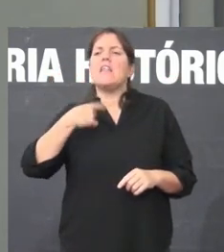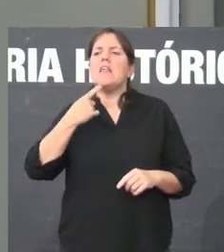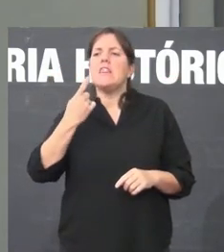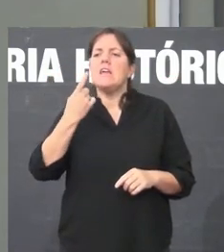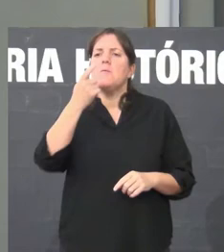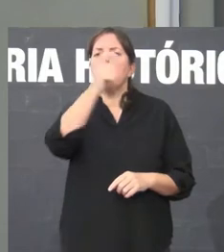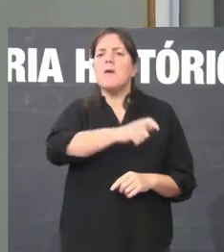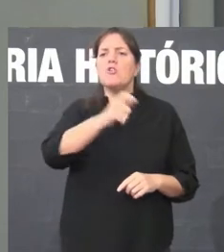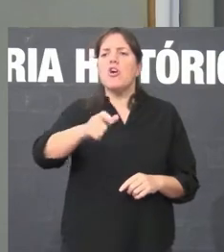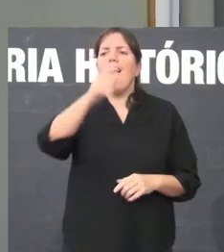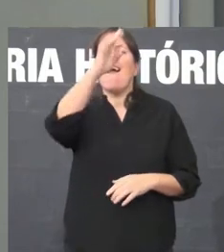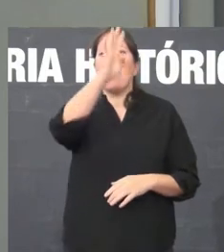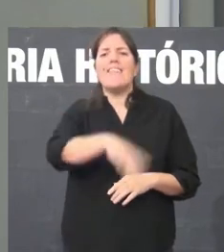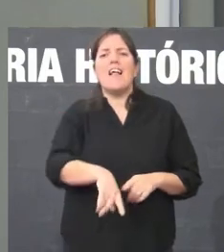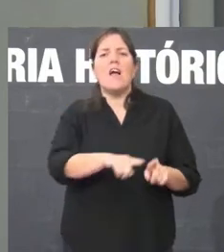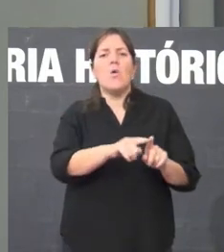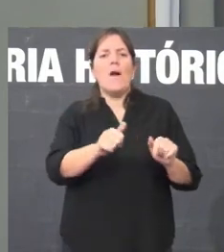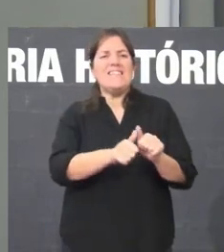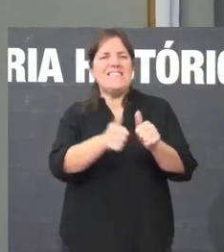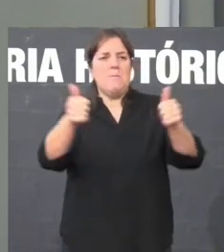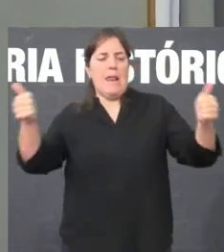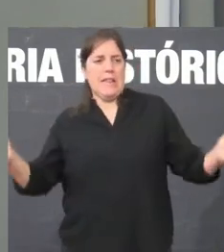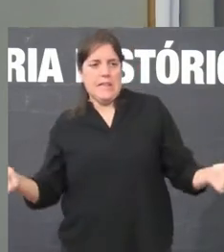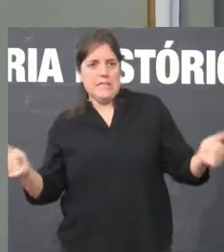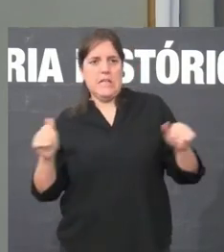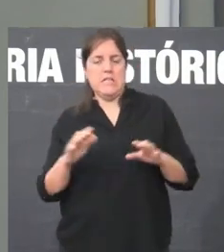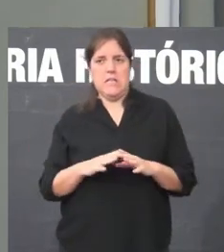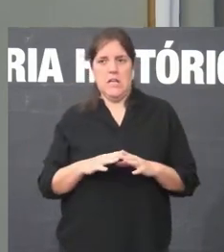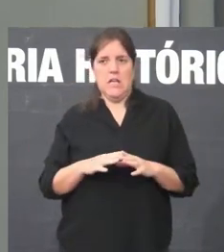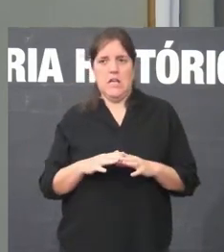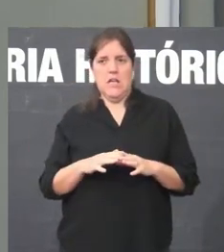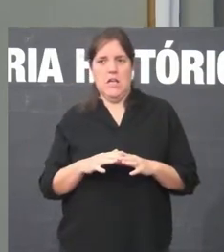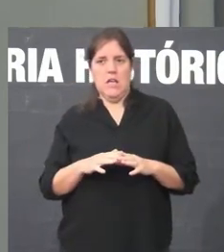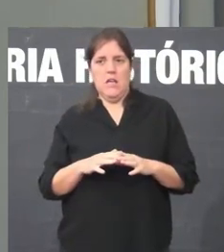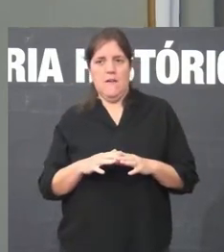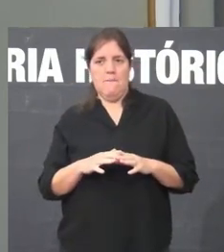serían separatistas, porque,